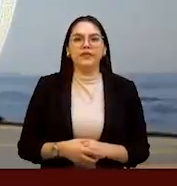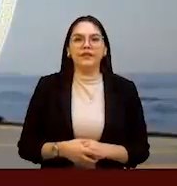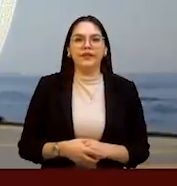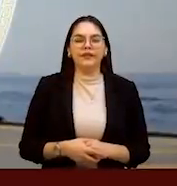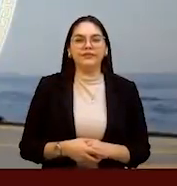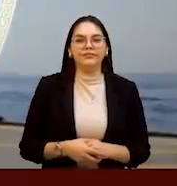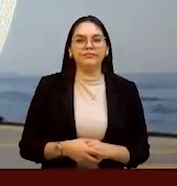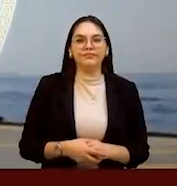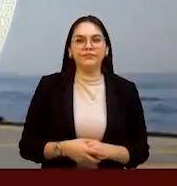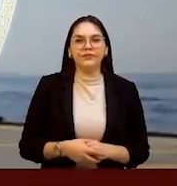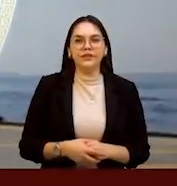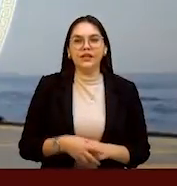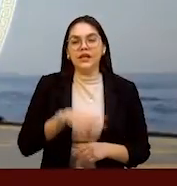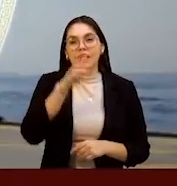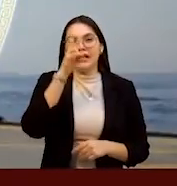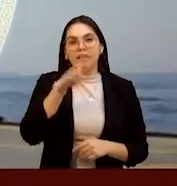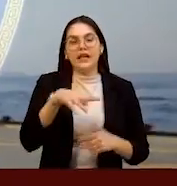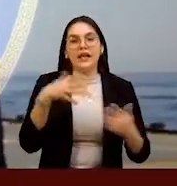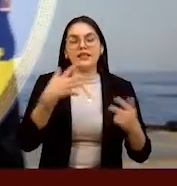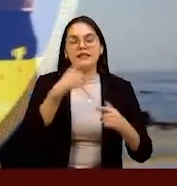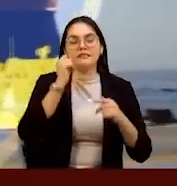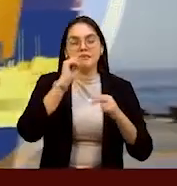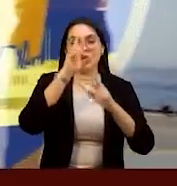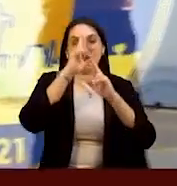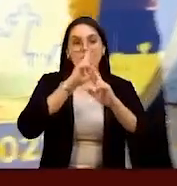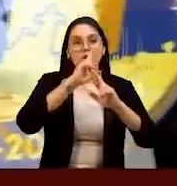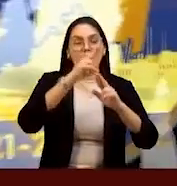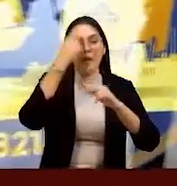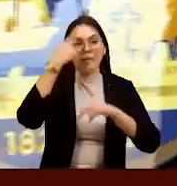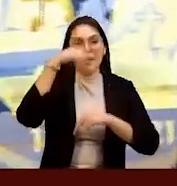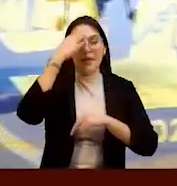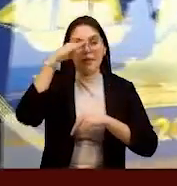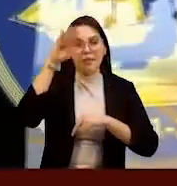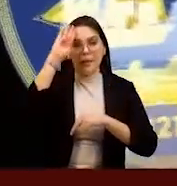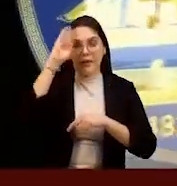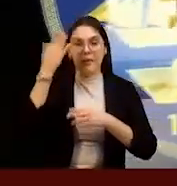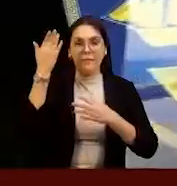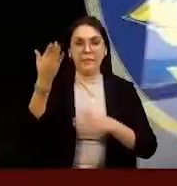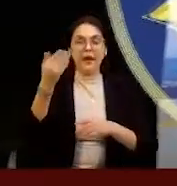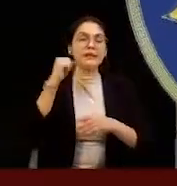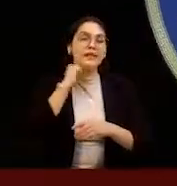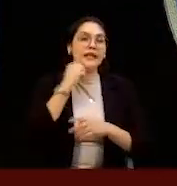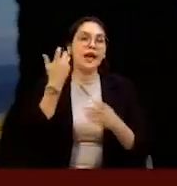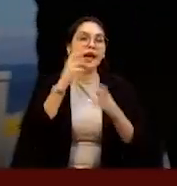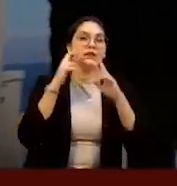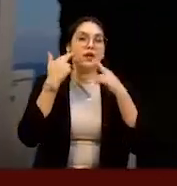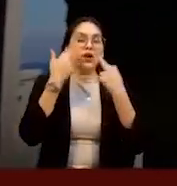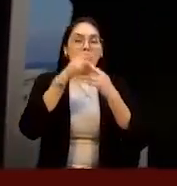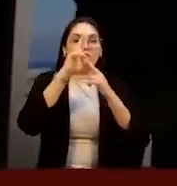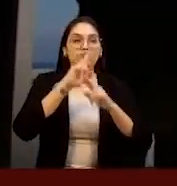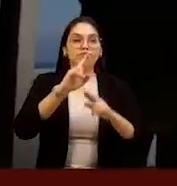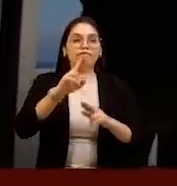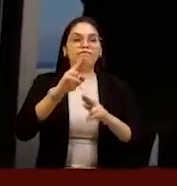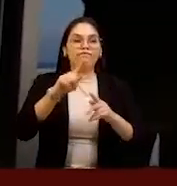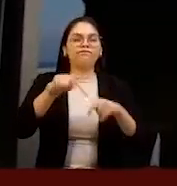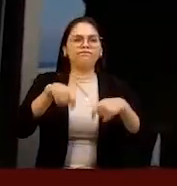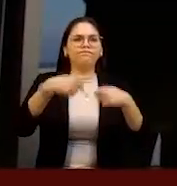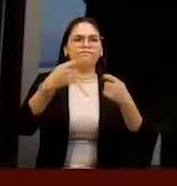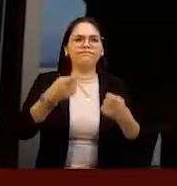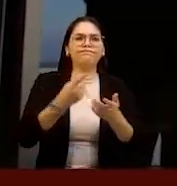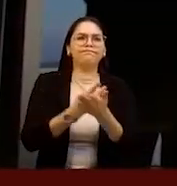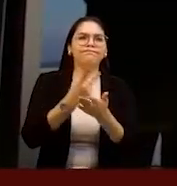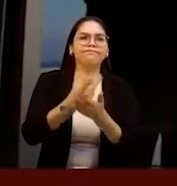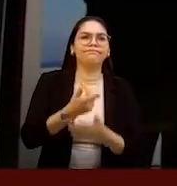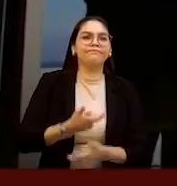tivamente tú ya lo dijiste rinden homenaje a la armada de México el senado de la República realiza sesión solemne para entregar la medalla de honor armada de